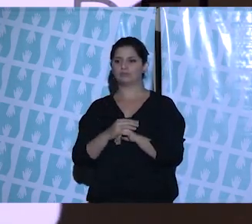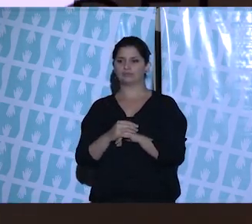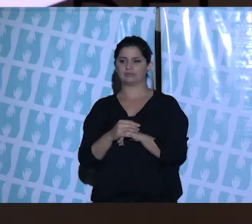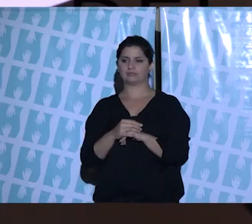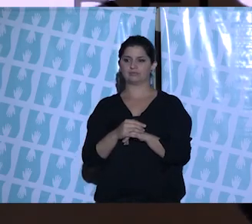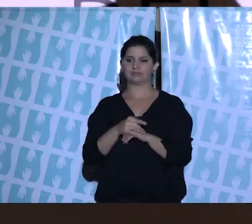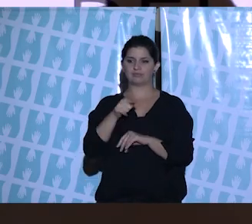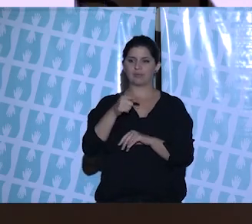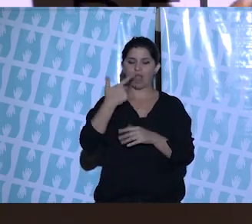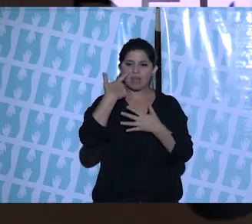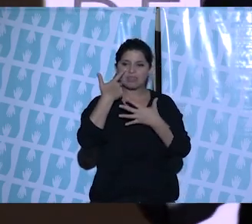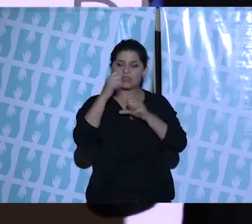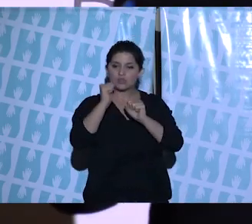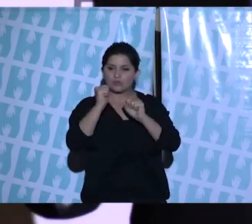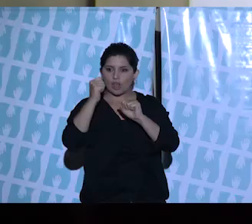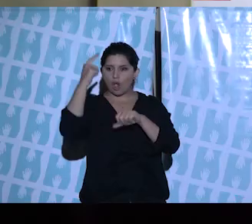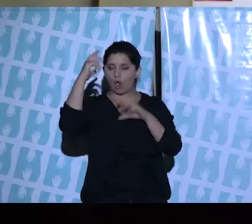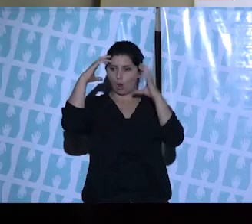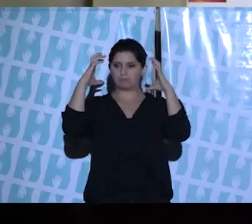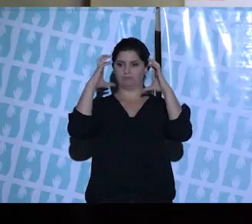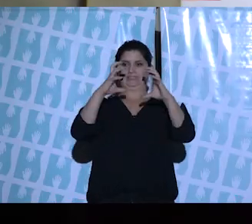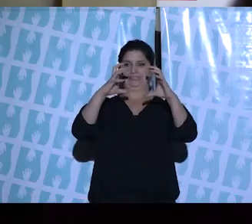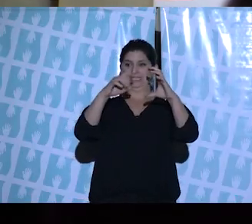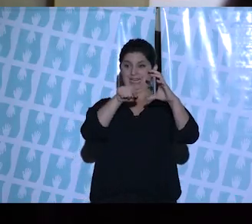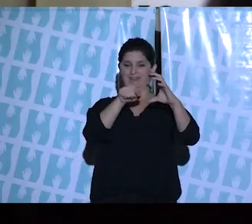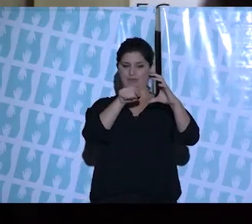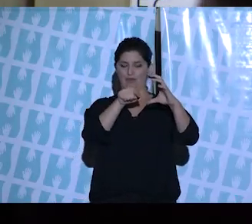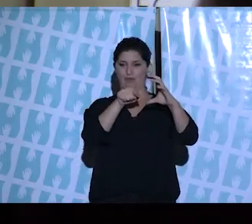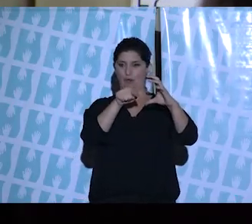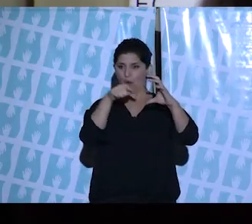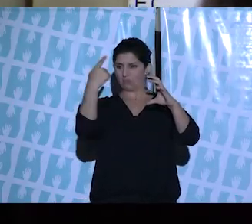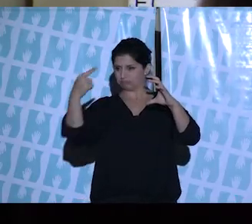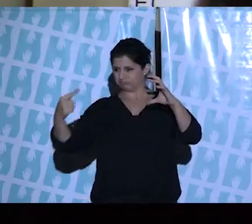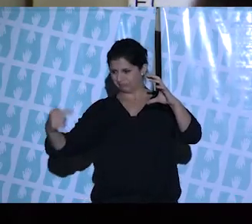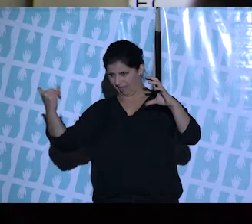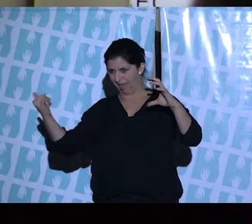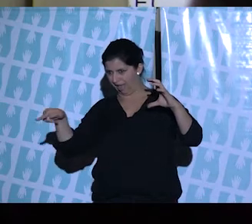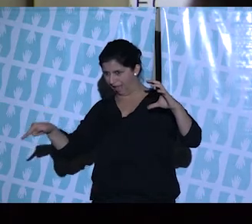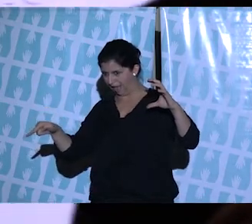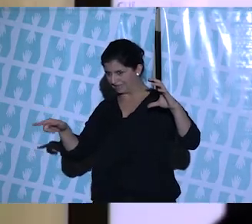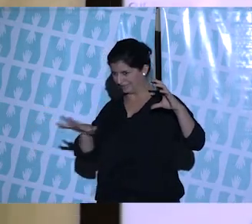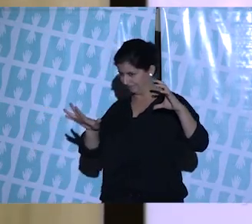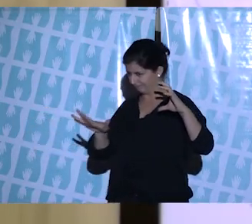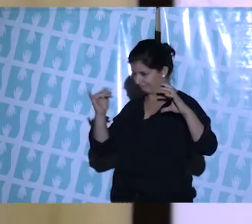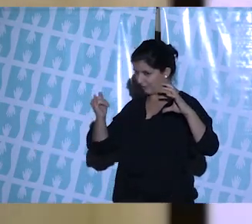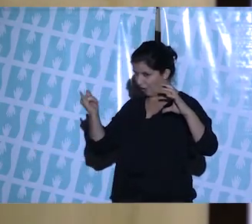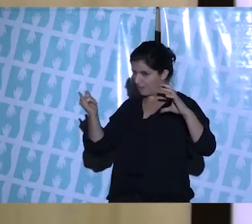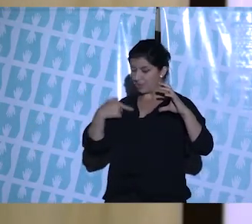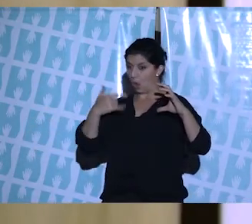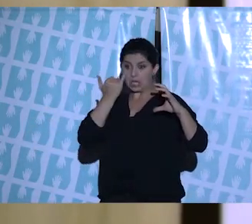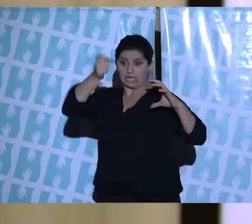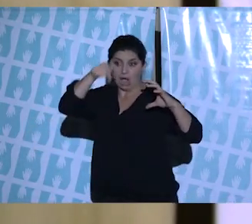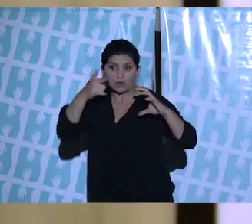Me encuentro que en el cerebro de individuos que tienen estas características y que no tienen ningún